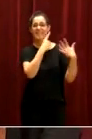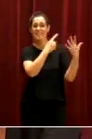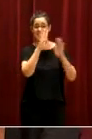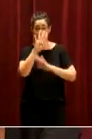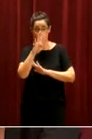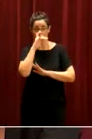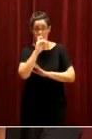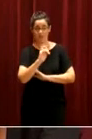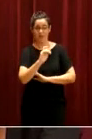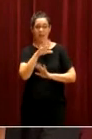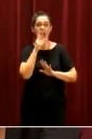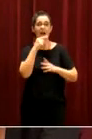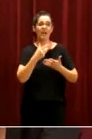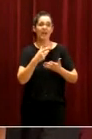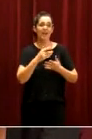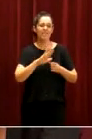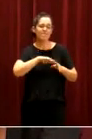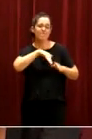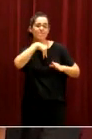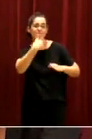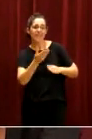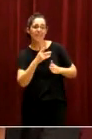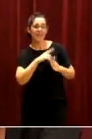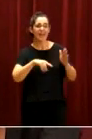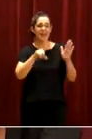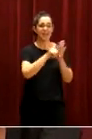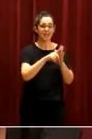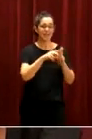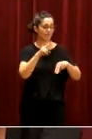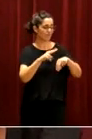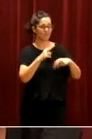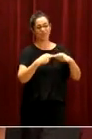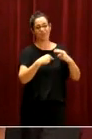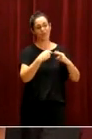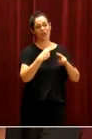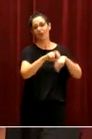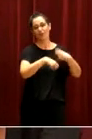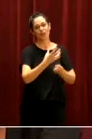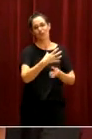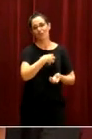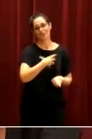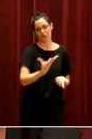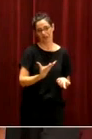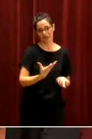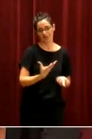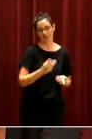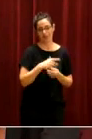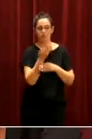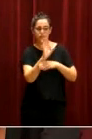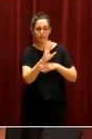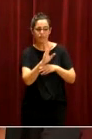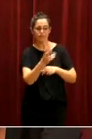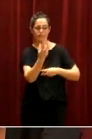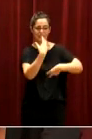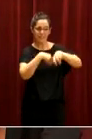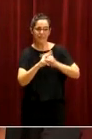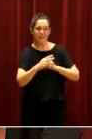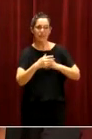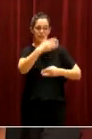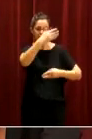como edificaciones fuera de ordenación sin que se permita ningún tipo de obra. Los propietarios presentaron un proyecto de rehabilitación, de estructura y de fachada que no les